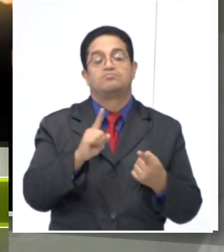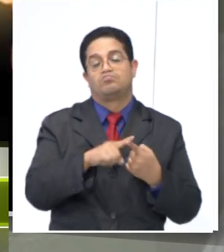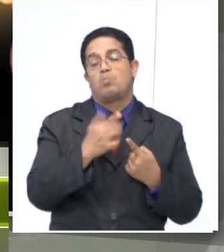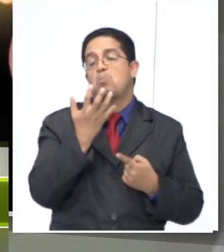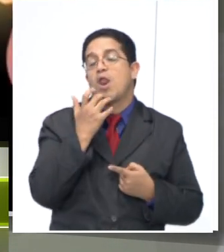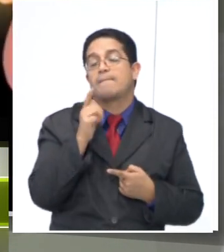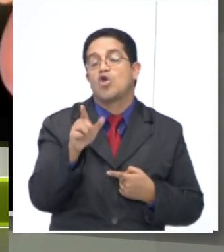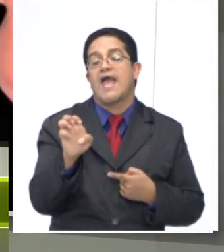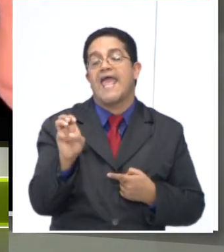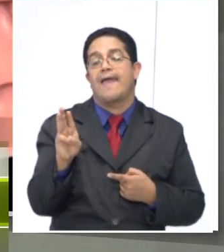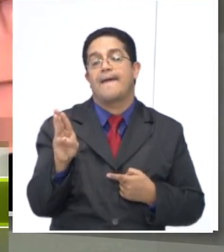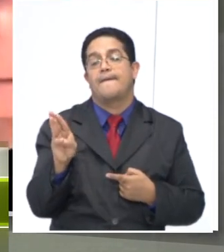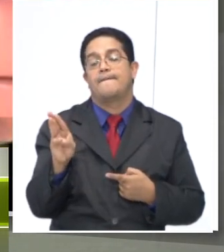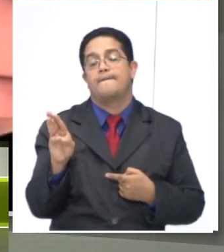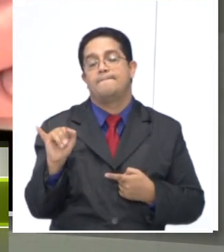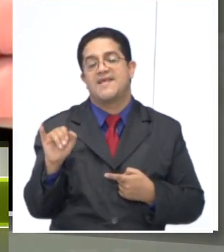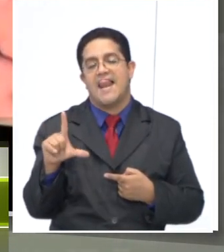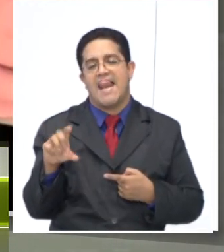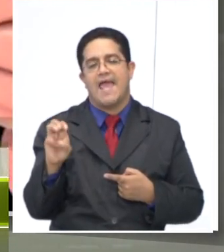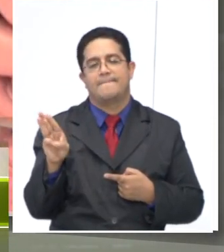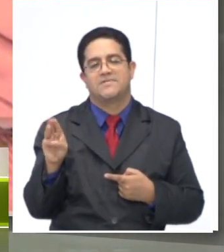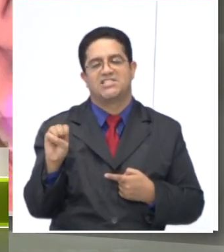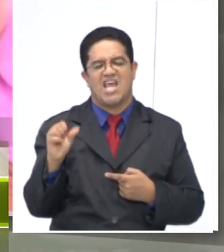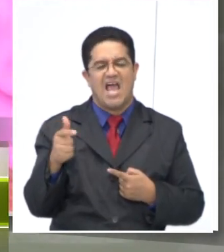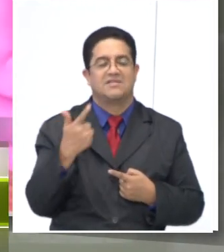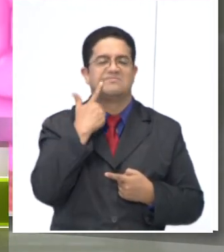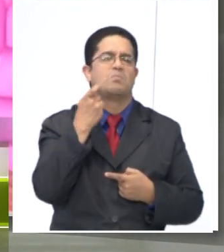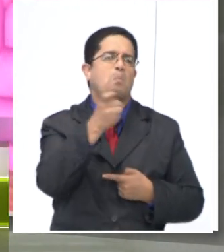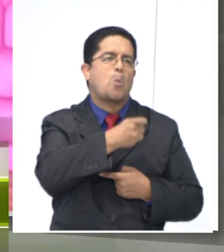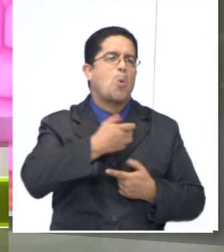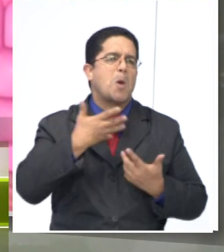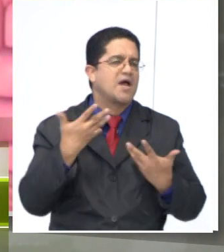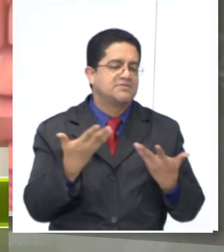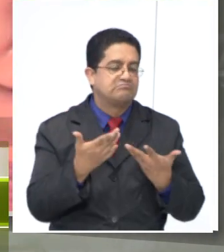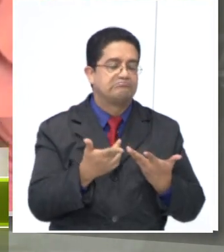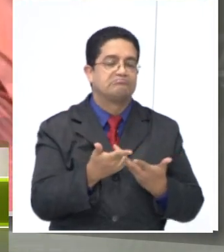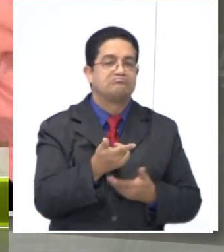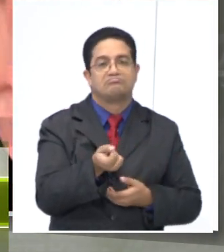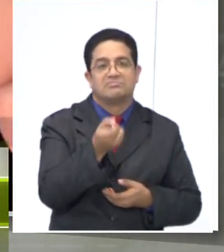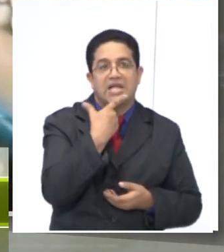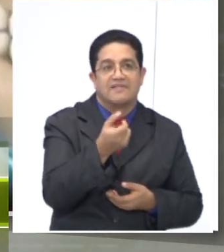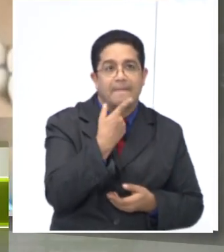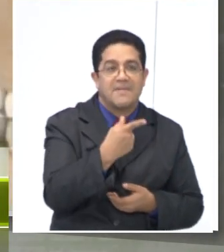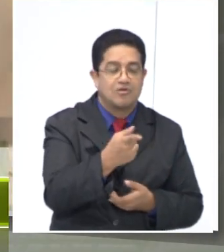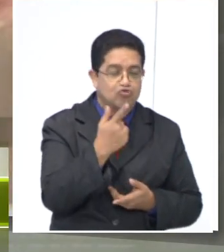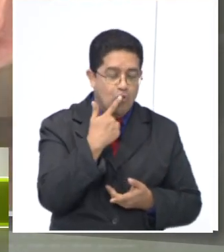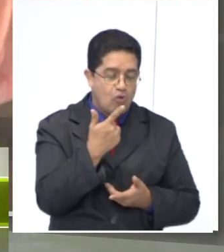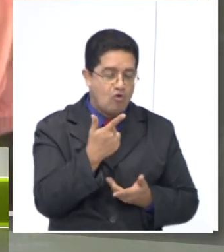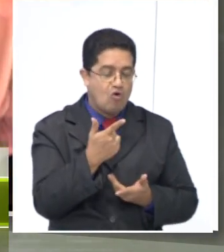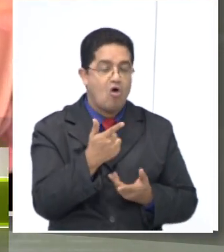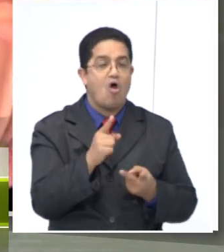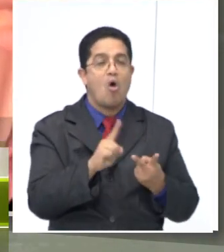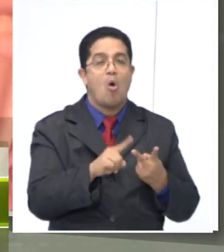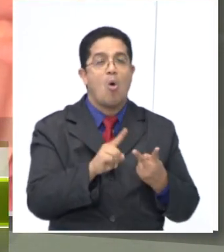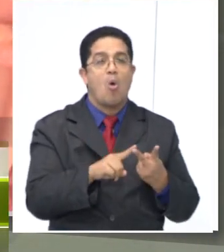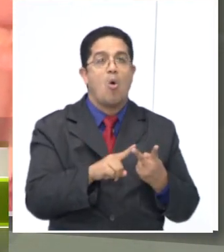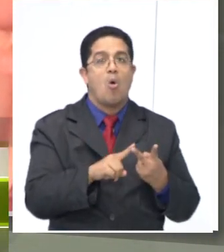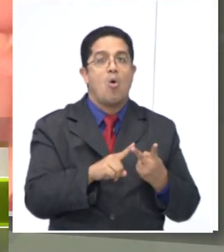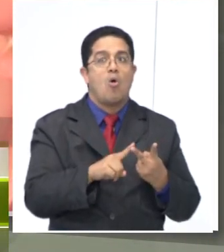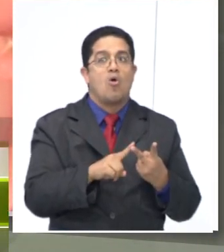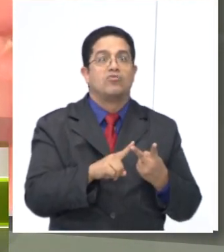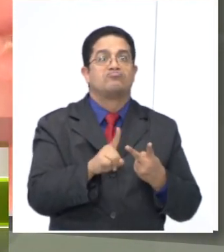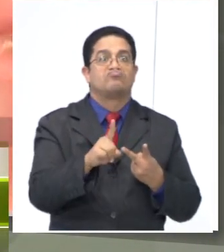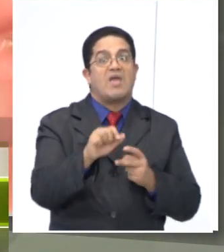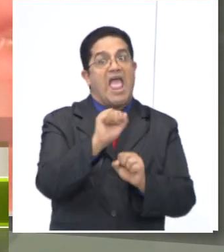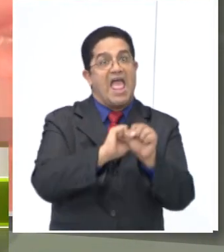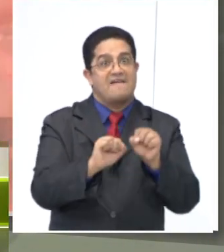epilepsia, lo que se busca en un paciente con condición de epilepsia es tener un tratamiento farmacológico o un tratamiento anticrisis